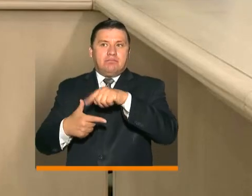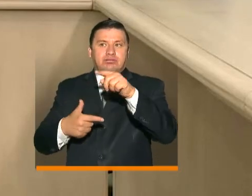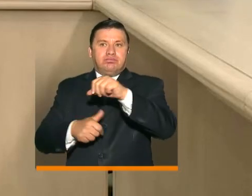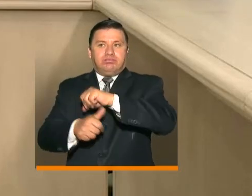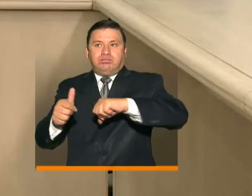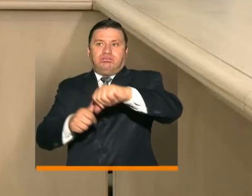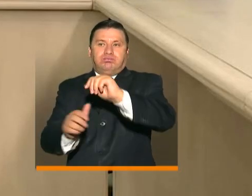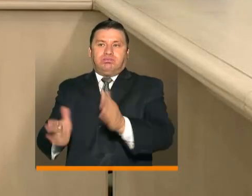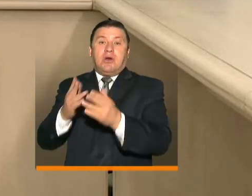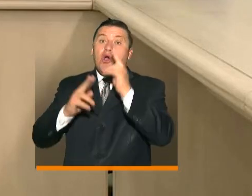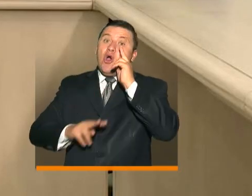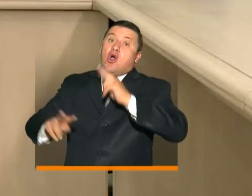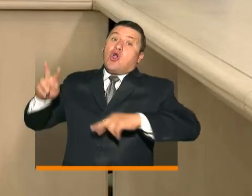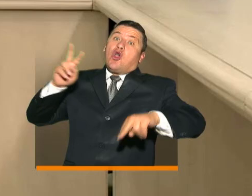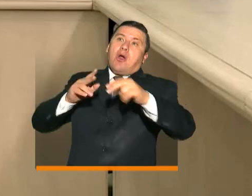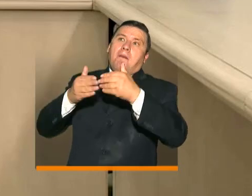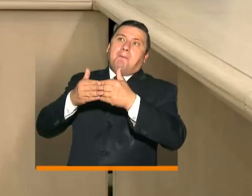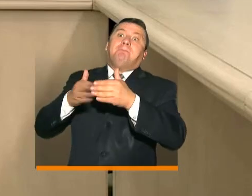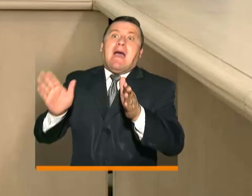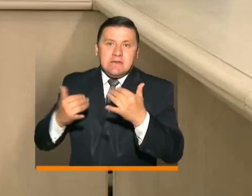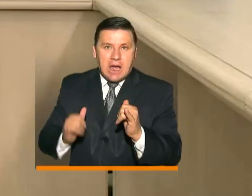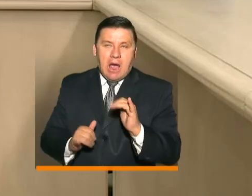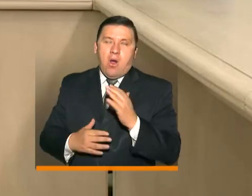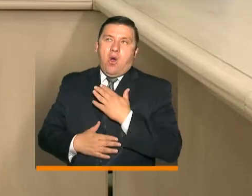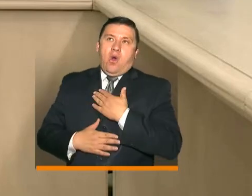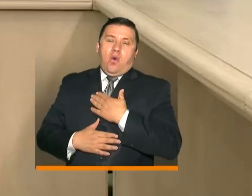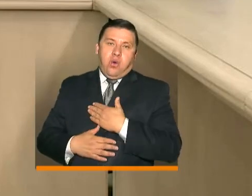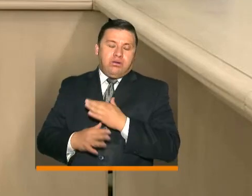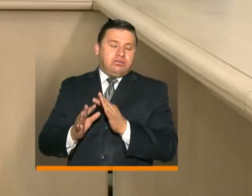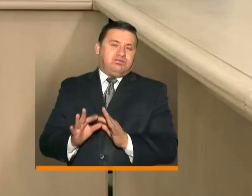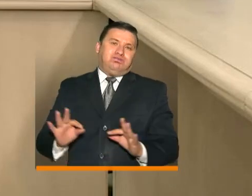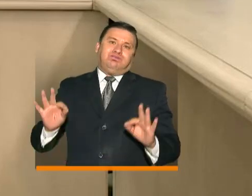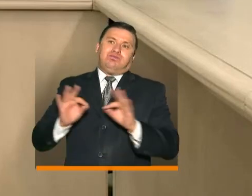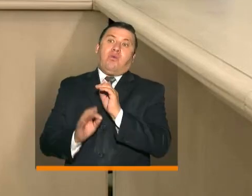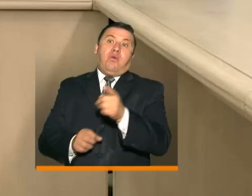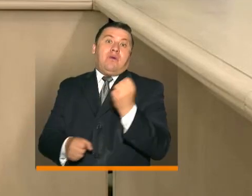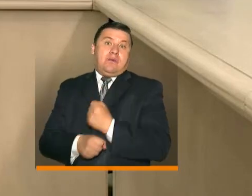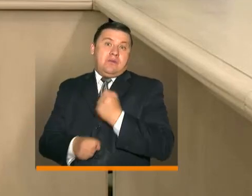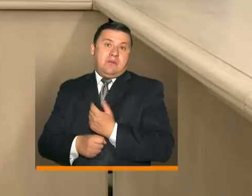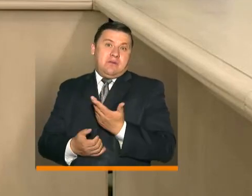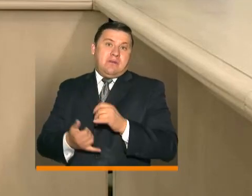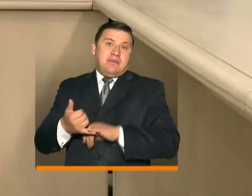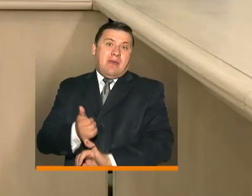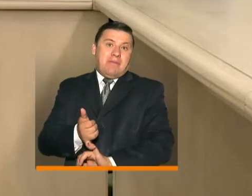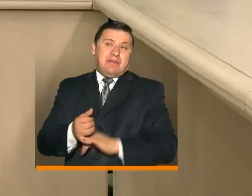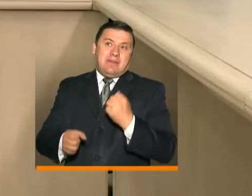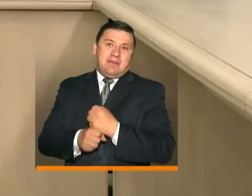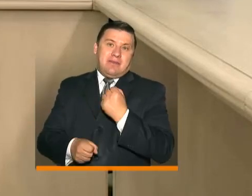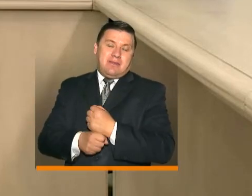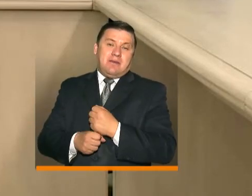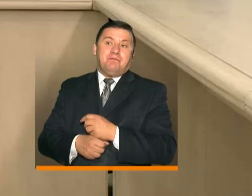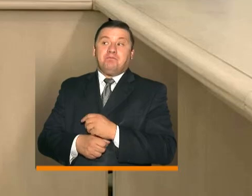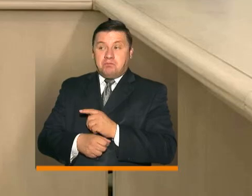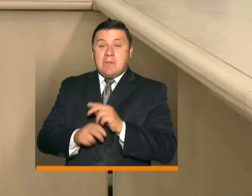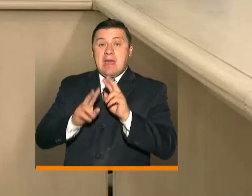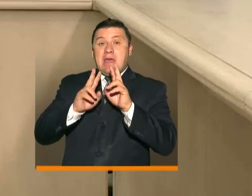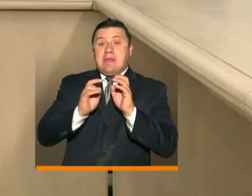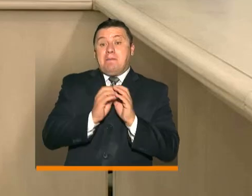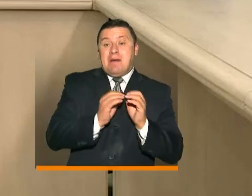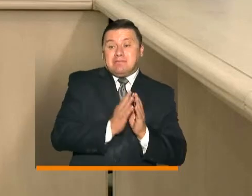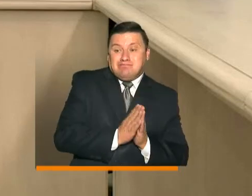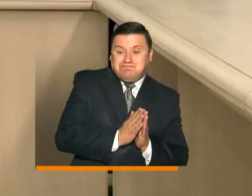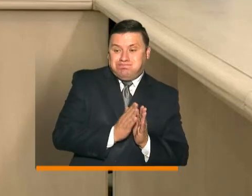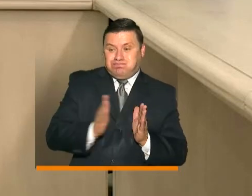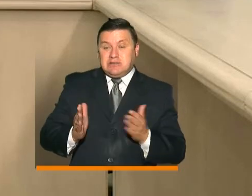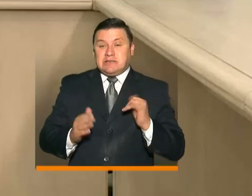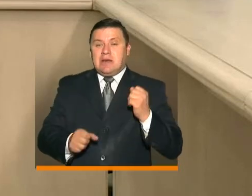centros comerciales. Eso era muy importante porque son muchos empleos los que dependen. En el tema de la ampliación, nosotros hemos